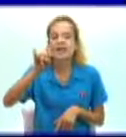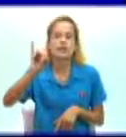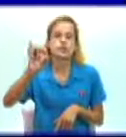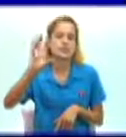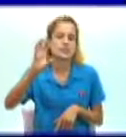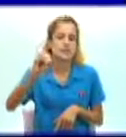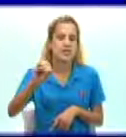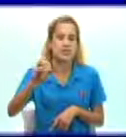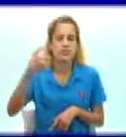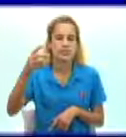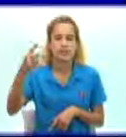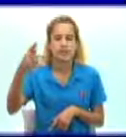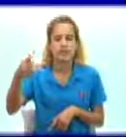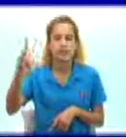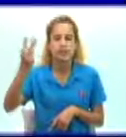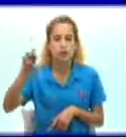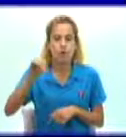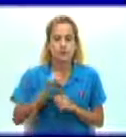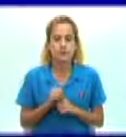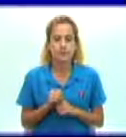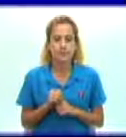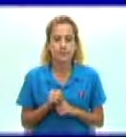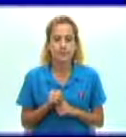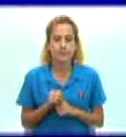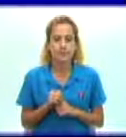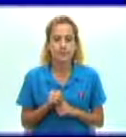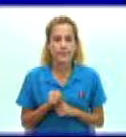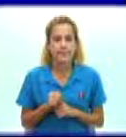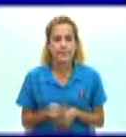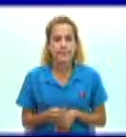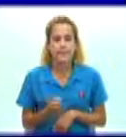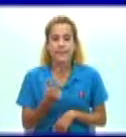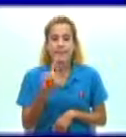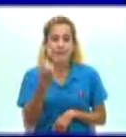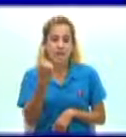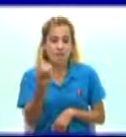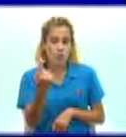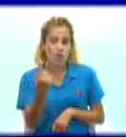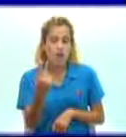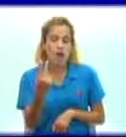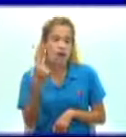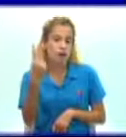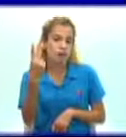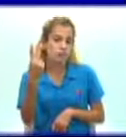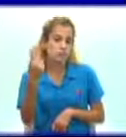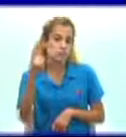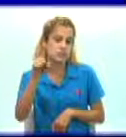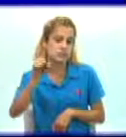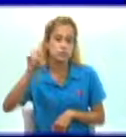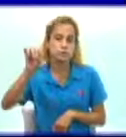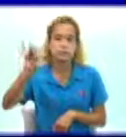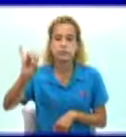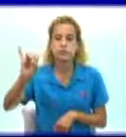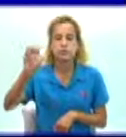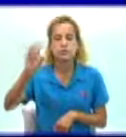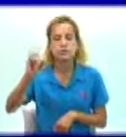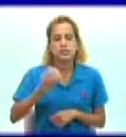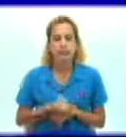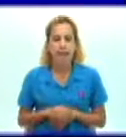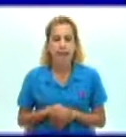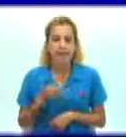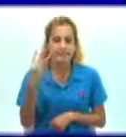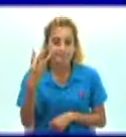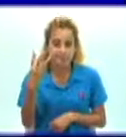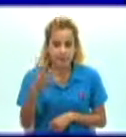kilómetros. Por lo tanto, si en una hora recorre 80 kilómetros, en dos horas recorre 160 kilómetros, bueno, en tres